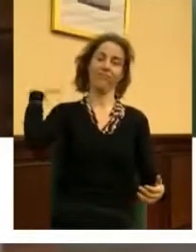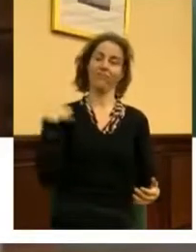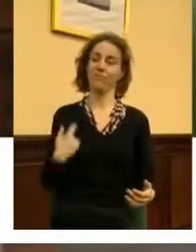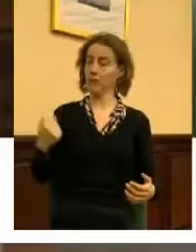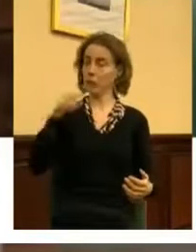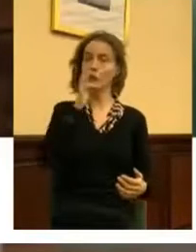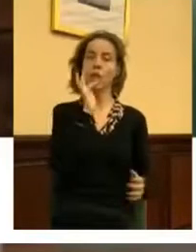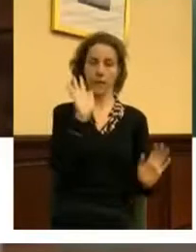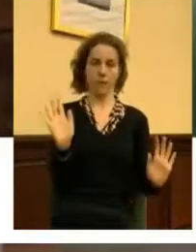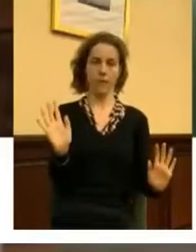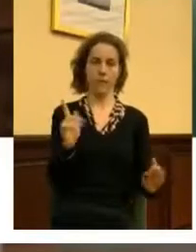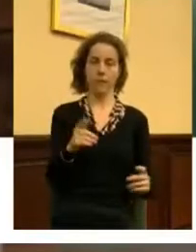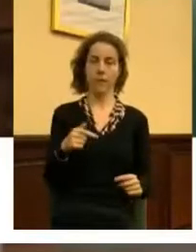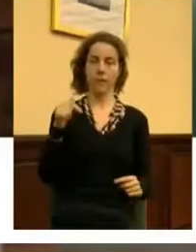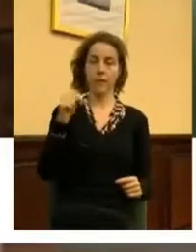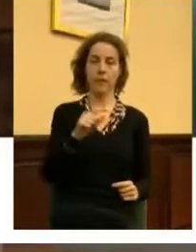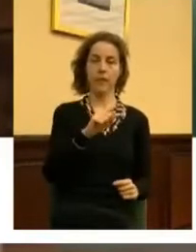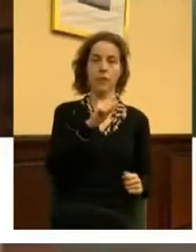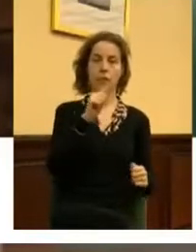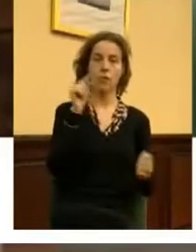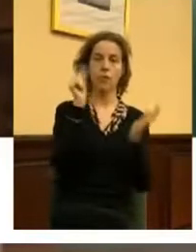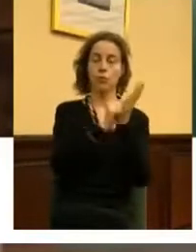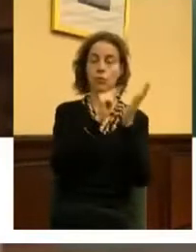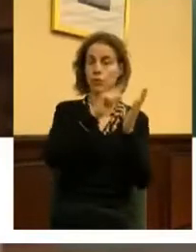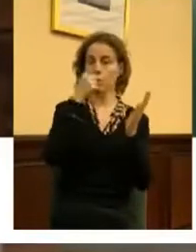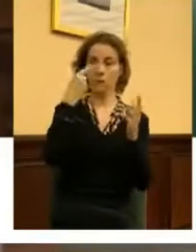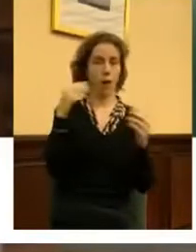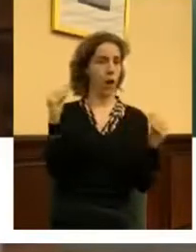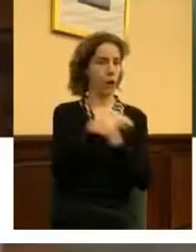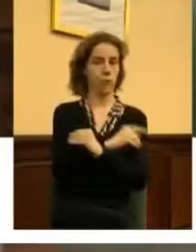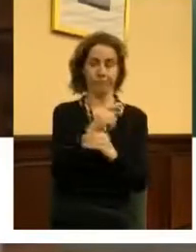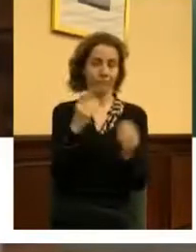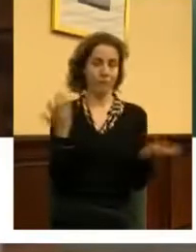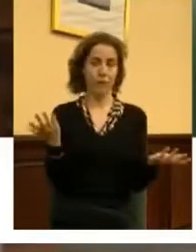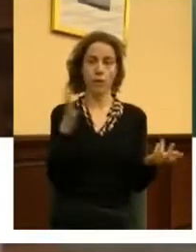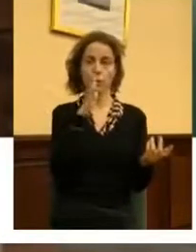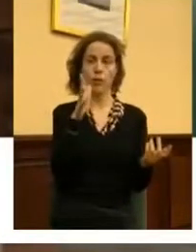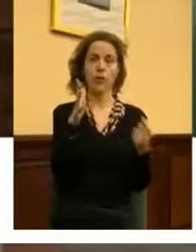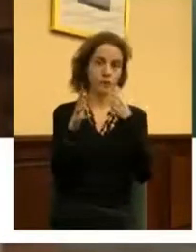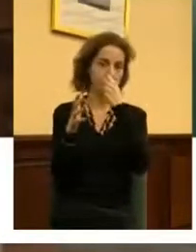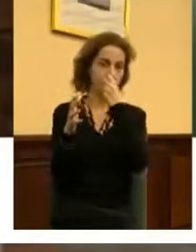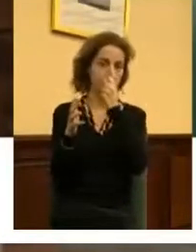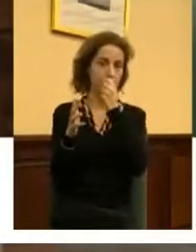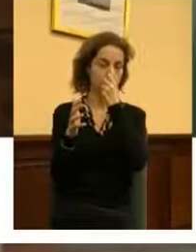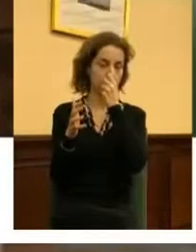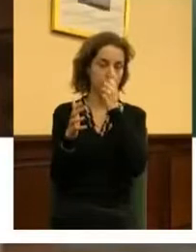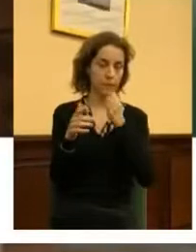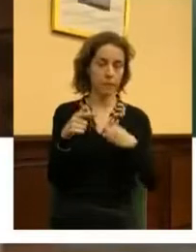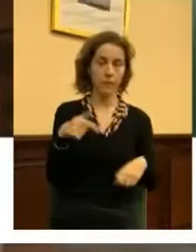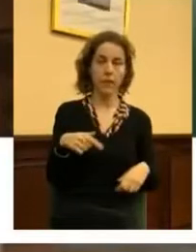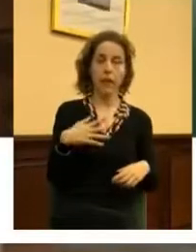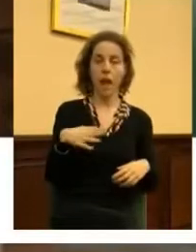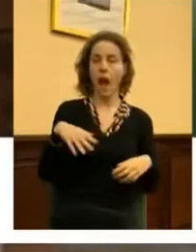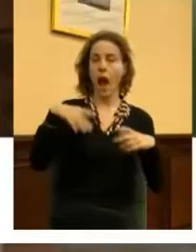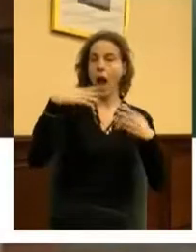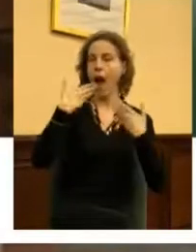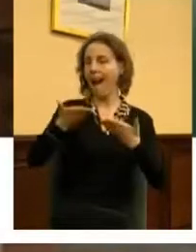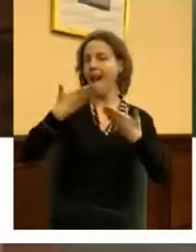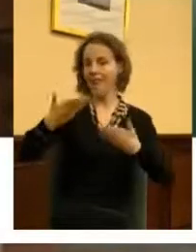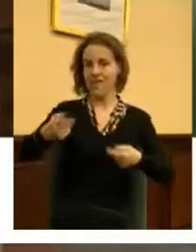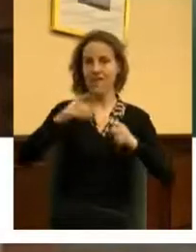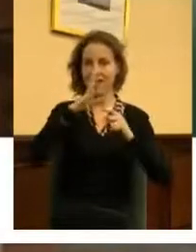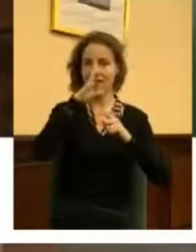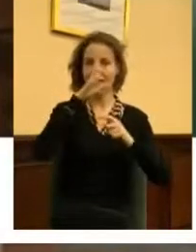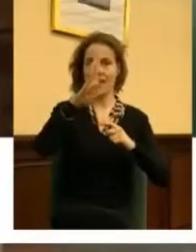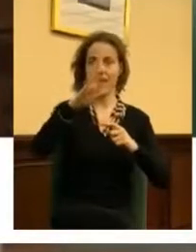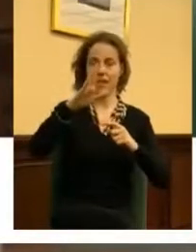Y tampoco estamos de acuerdo con el primero de los puntos, porque aunque evidentemente habrá que hablar de ayudas directas,